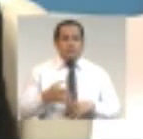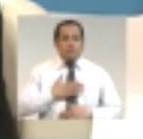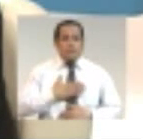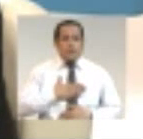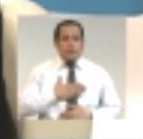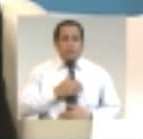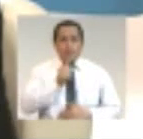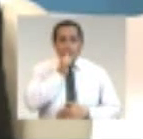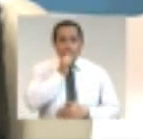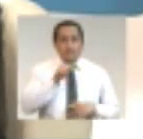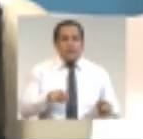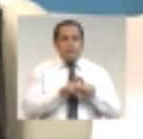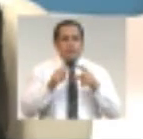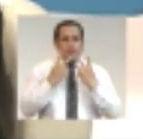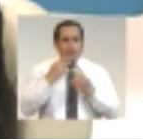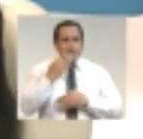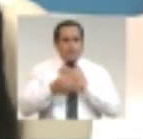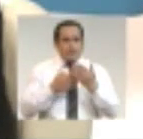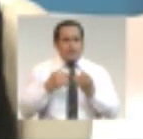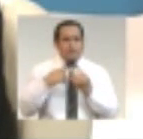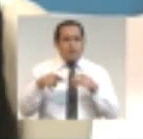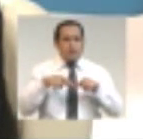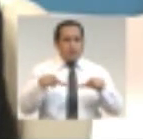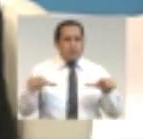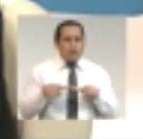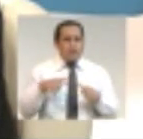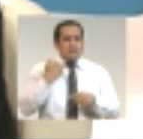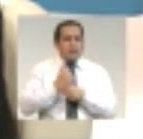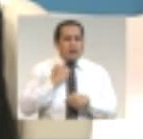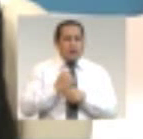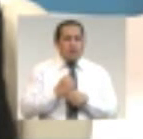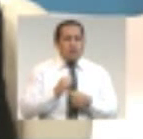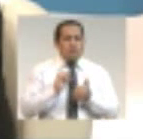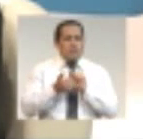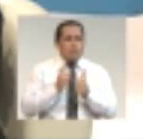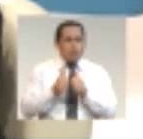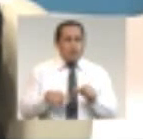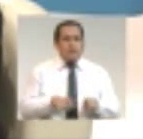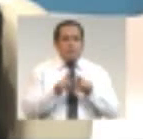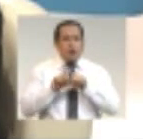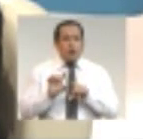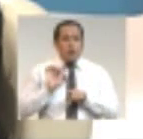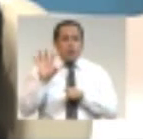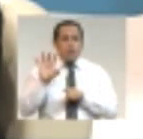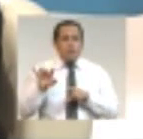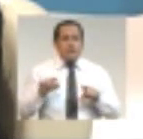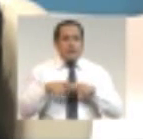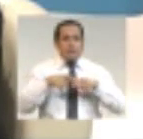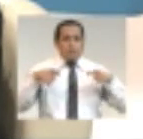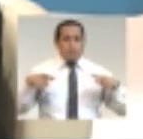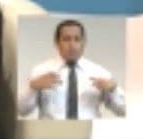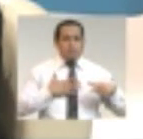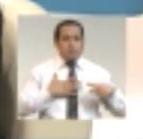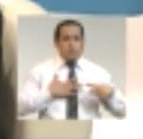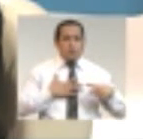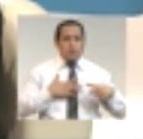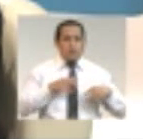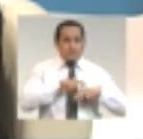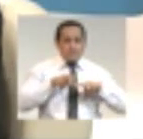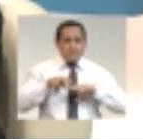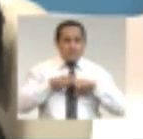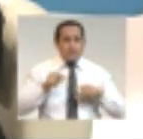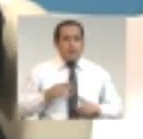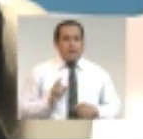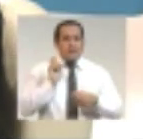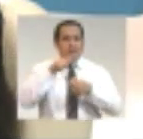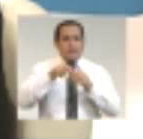es propiedad privada, y si bien es cierto, ahí se desarrollan espectáculos públicos, ¿no? Los palcos suites son propiedades